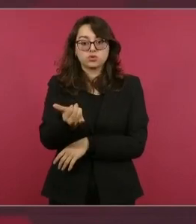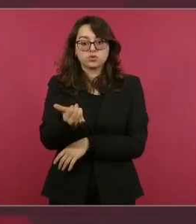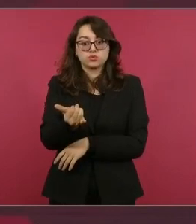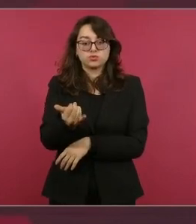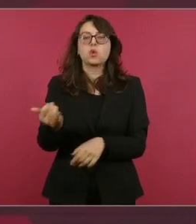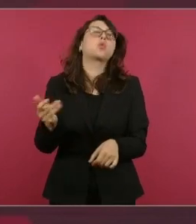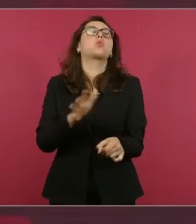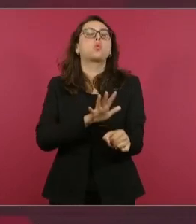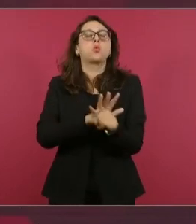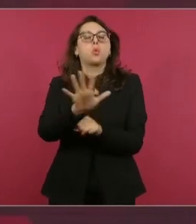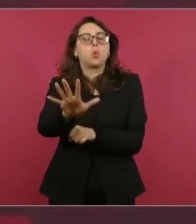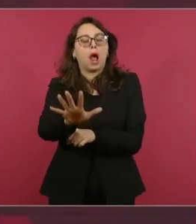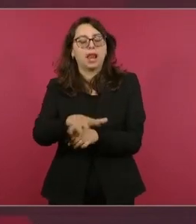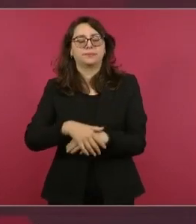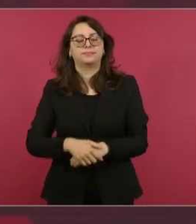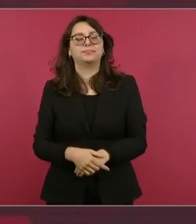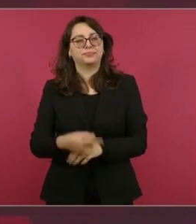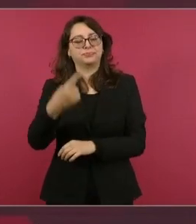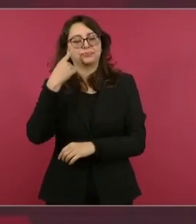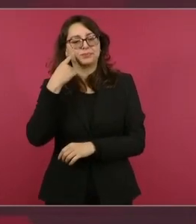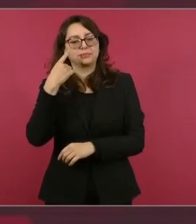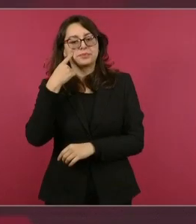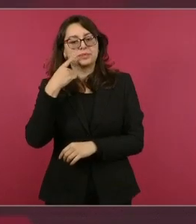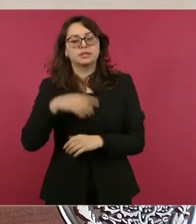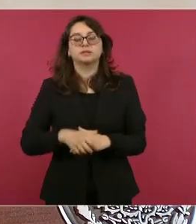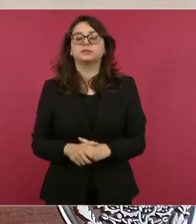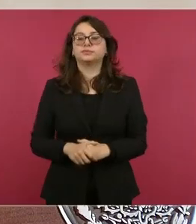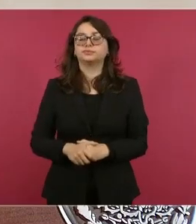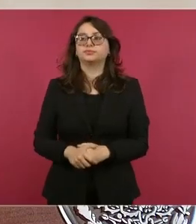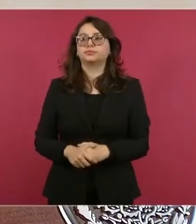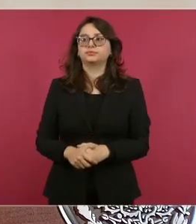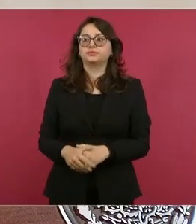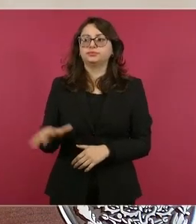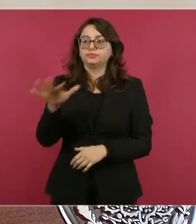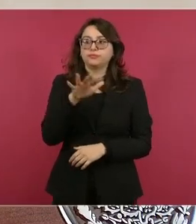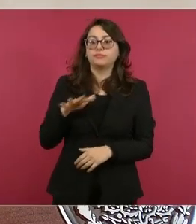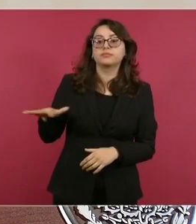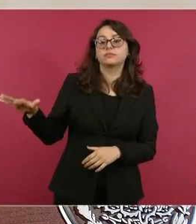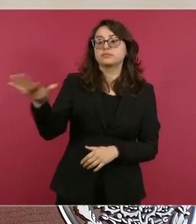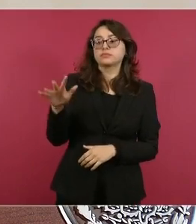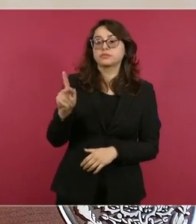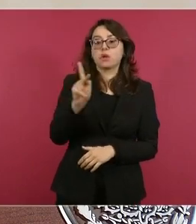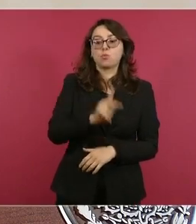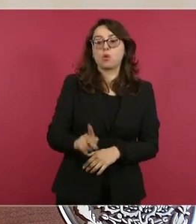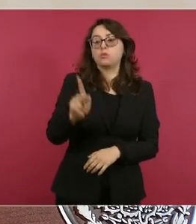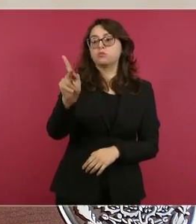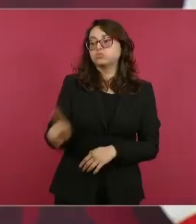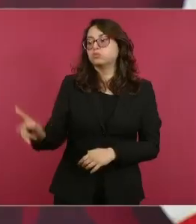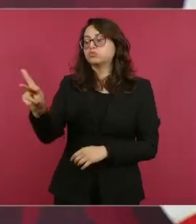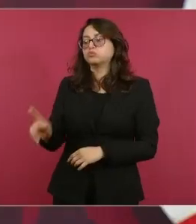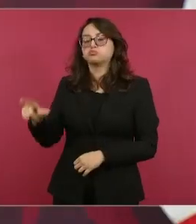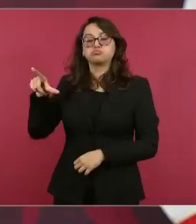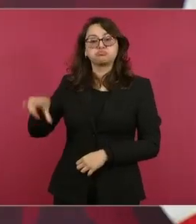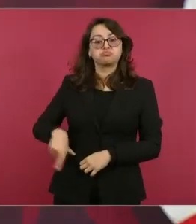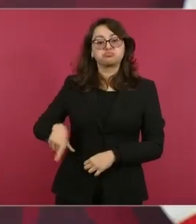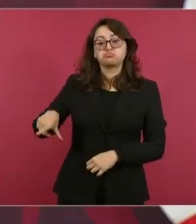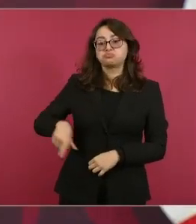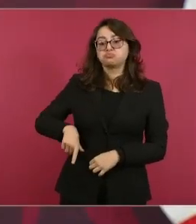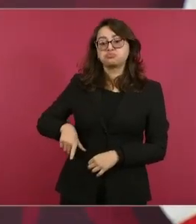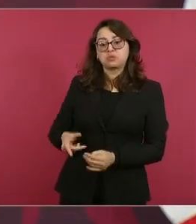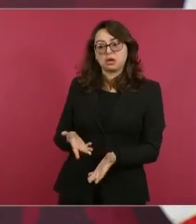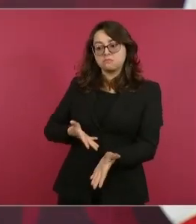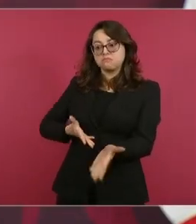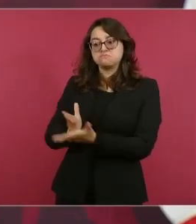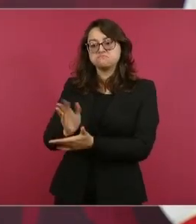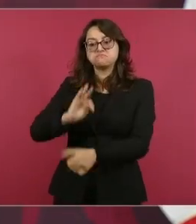en su momento lo de la creación de las autodefensas. O